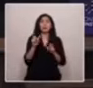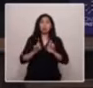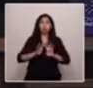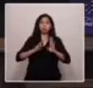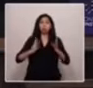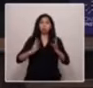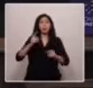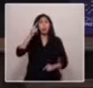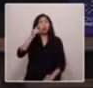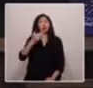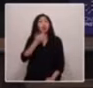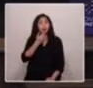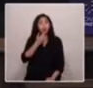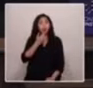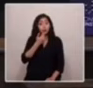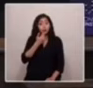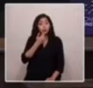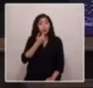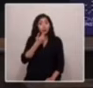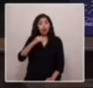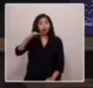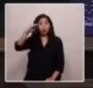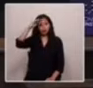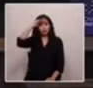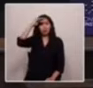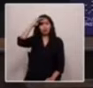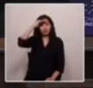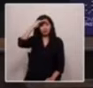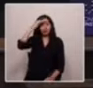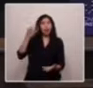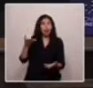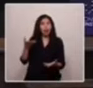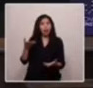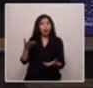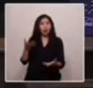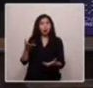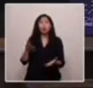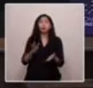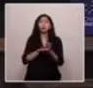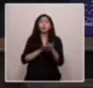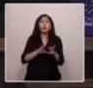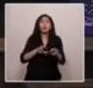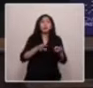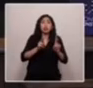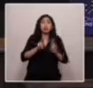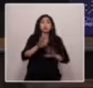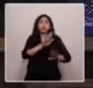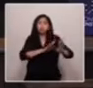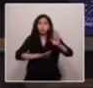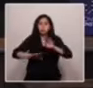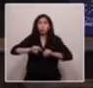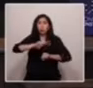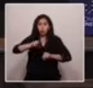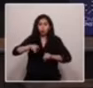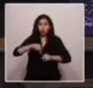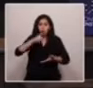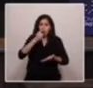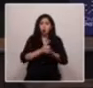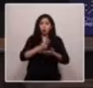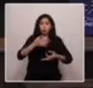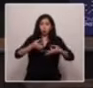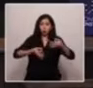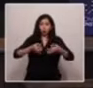la confianza de Luis y de tantos otros al conculcar derechos fundamentales protegidos por nuestro ordenamiento jurídico y principios que amparan